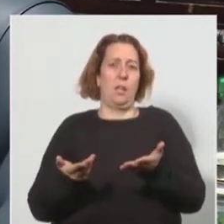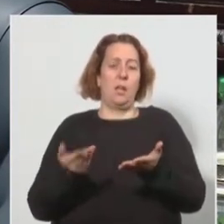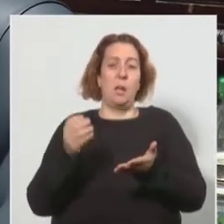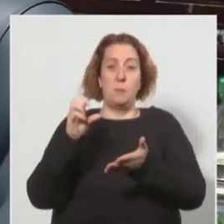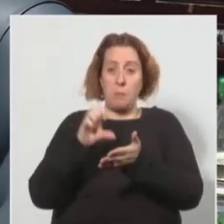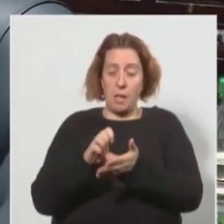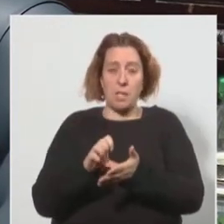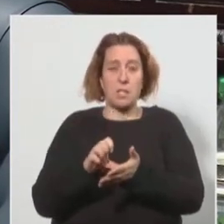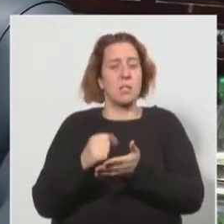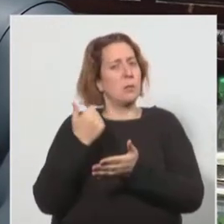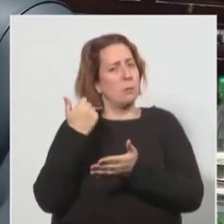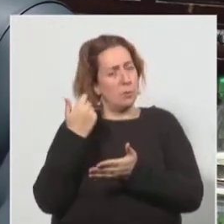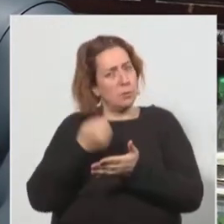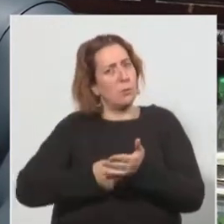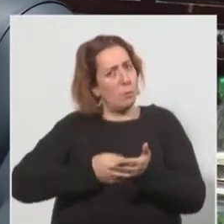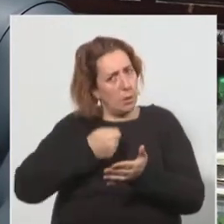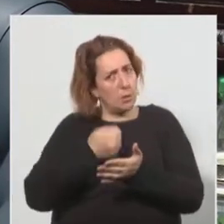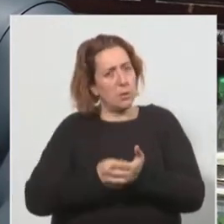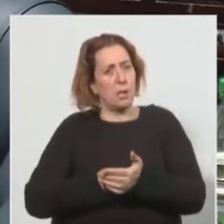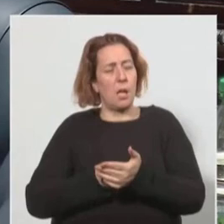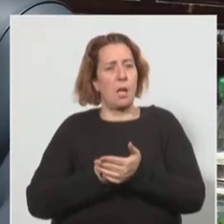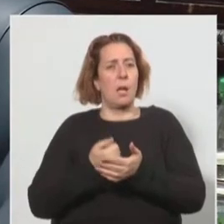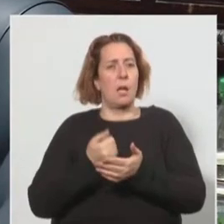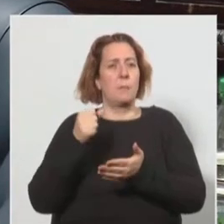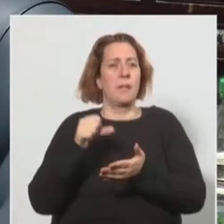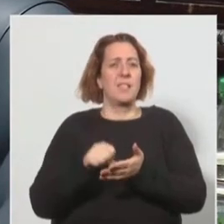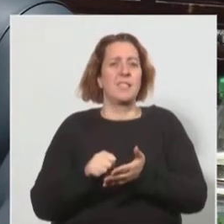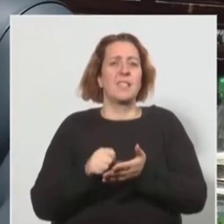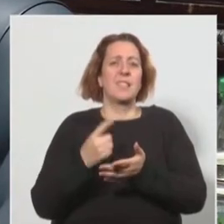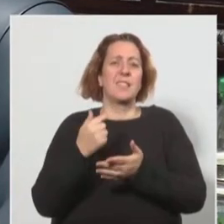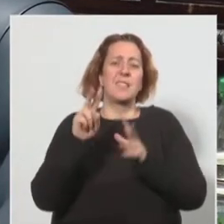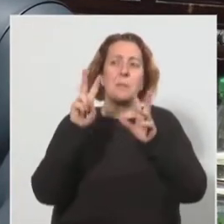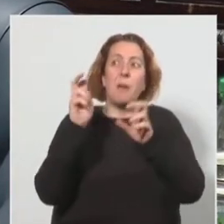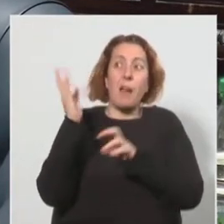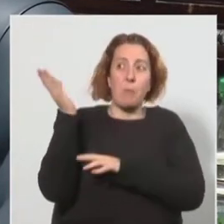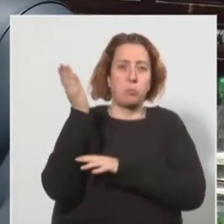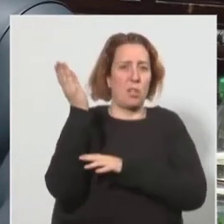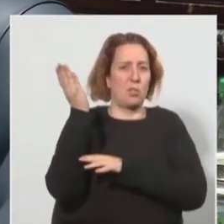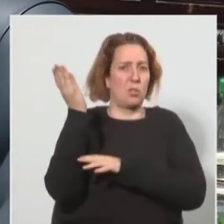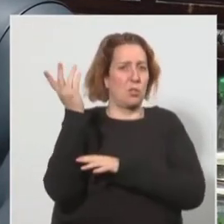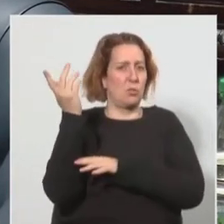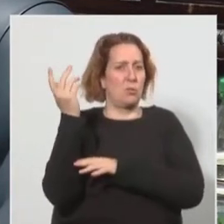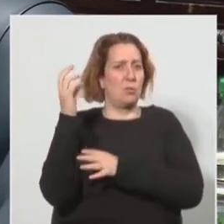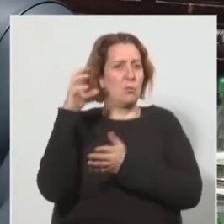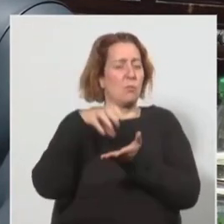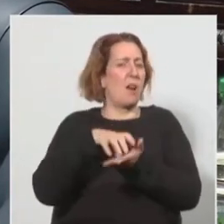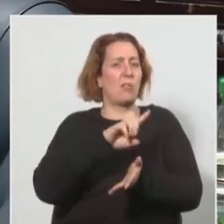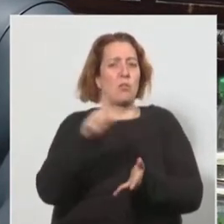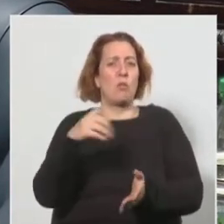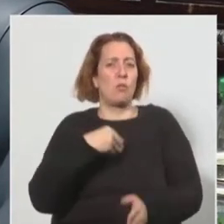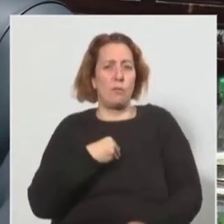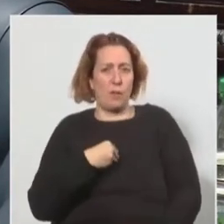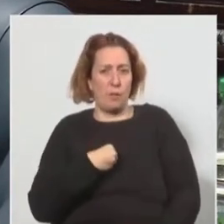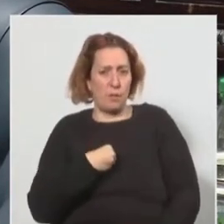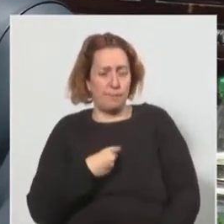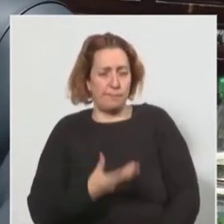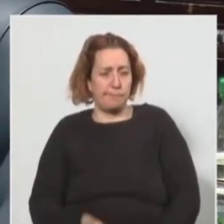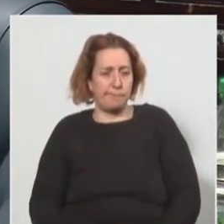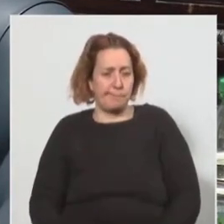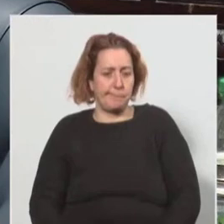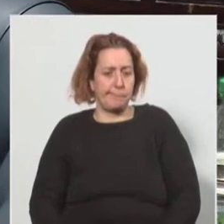un país dejar atrás la reputación de plaza no confiable,